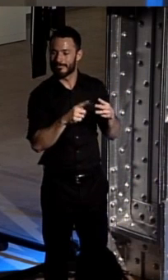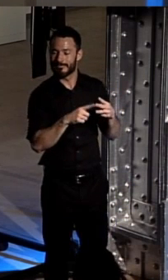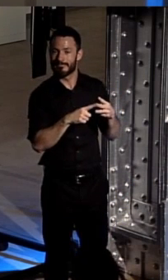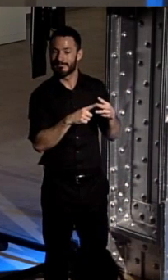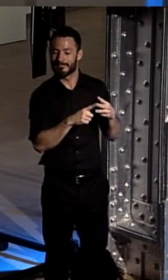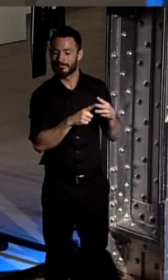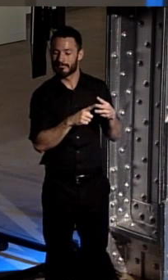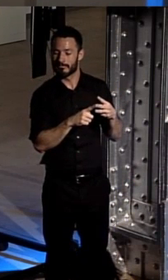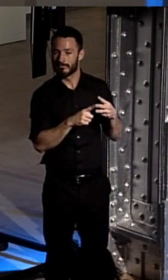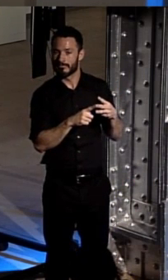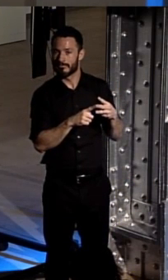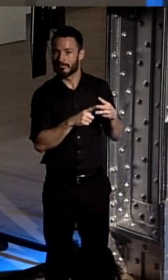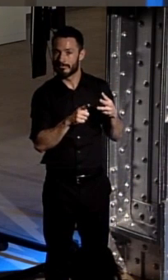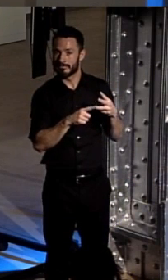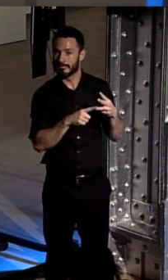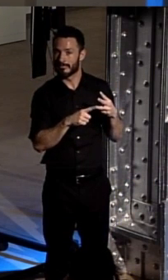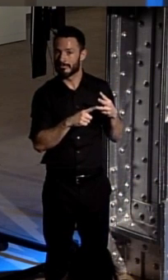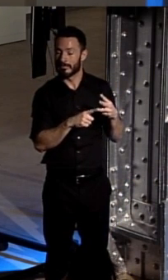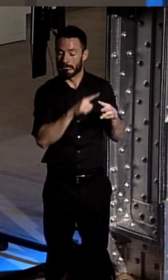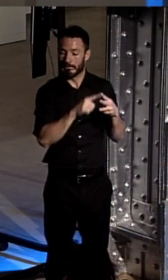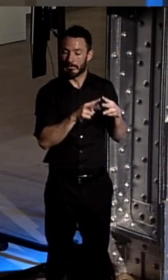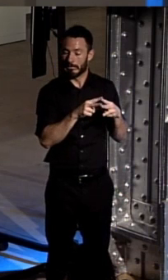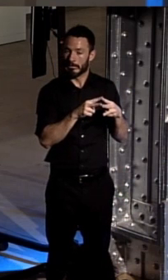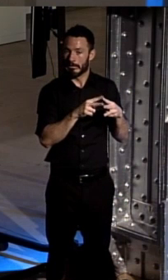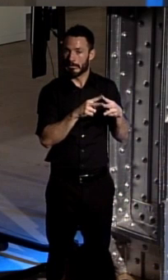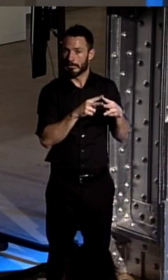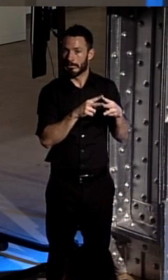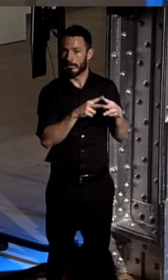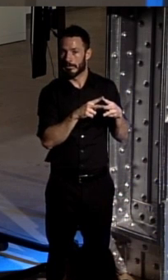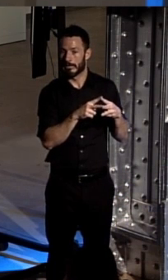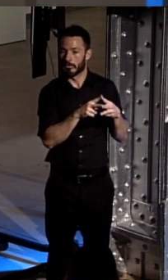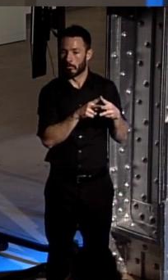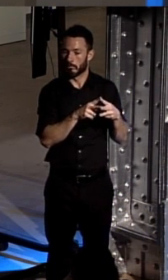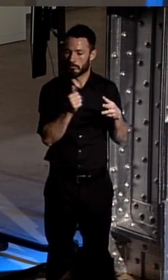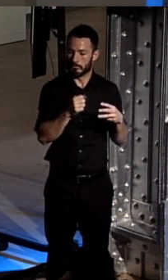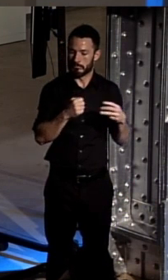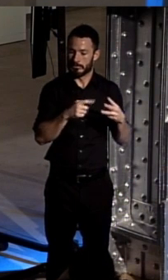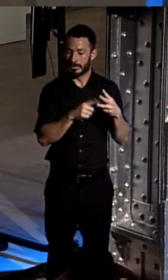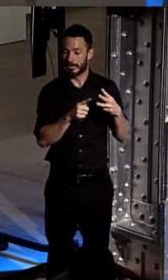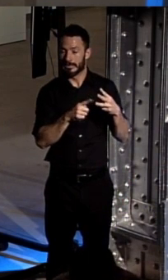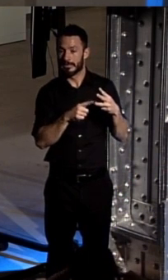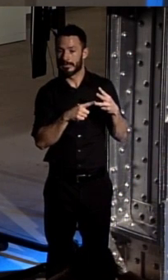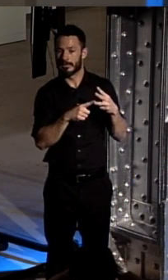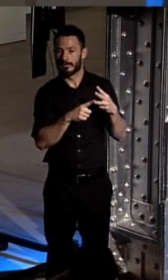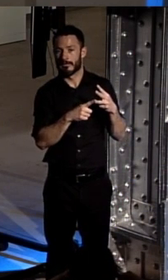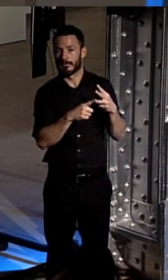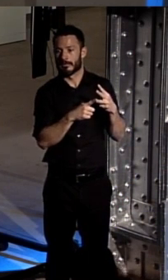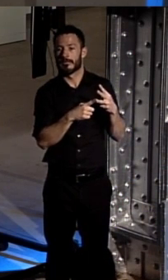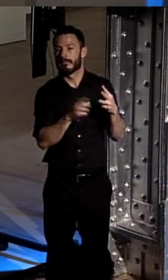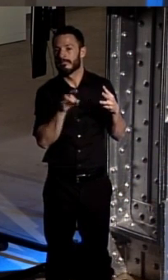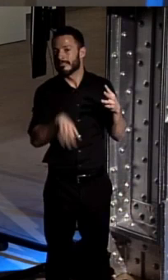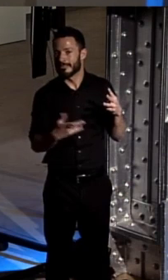A este, ¿quién? En general son varones y varones fuertes, ahora charlamos de eso. ¿Y quién se la dejaría a este? Casi todos.